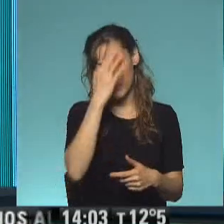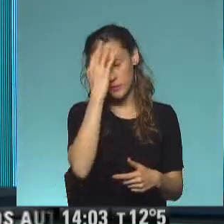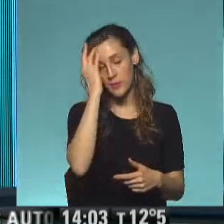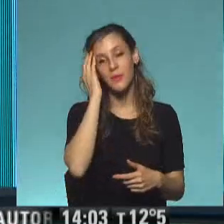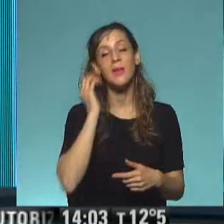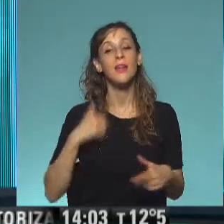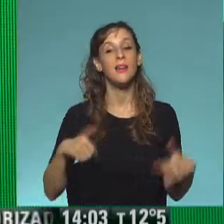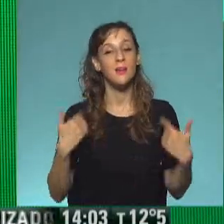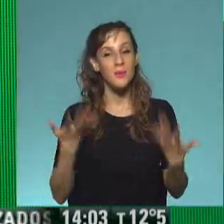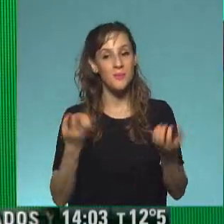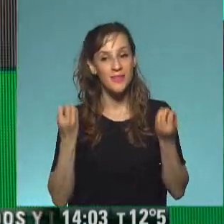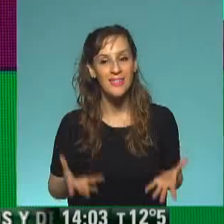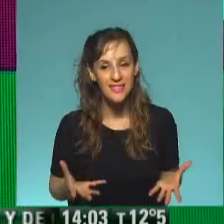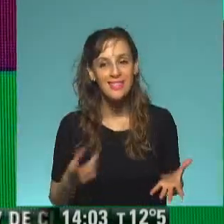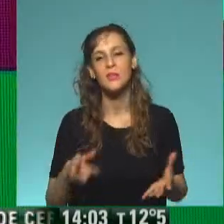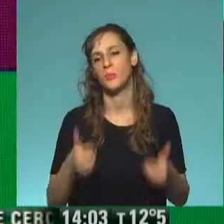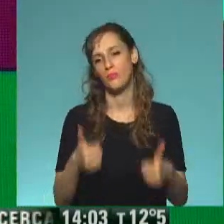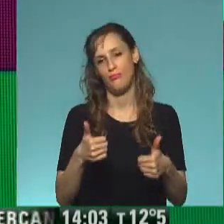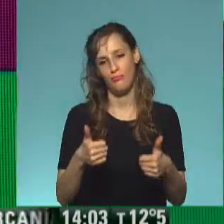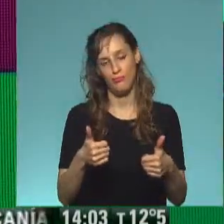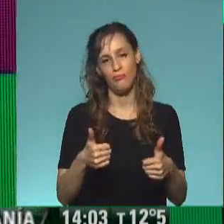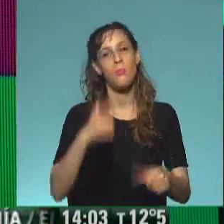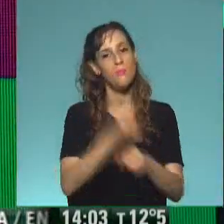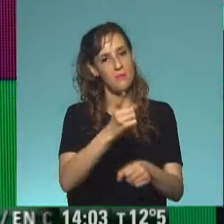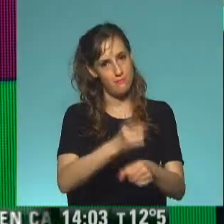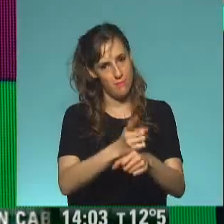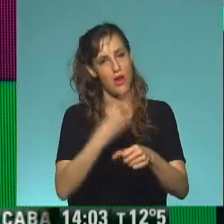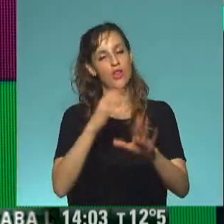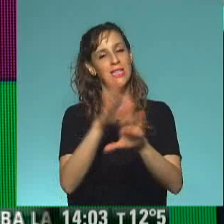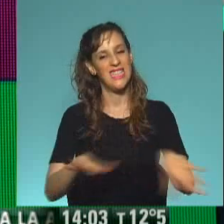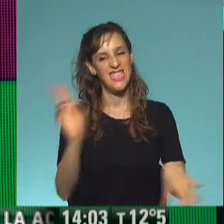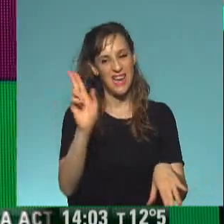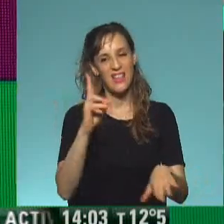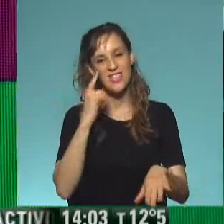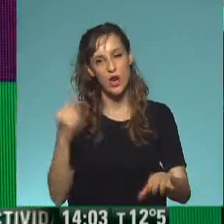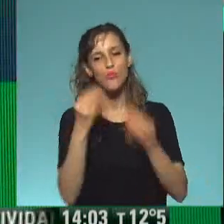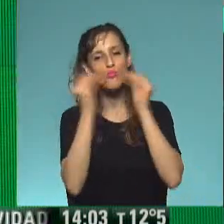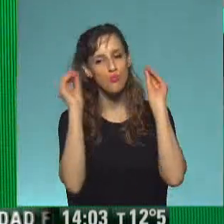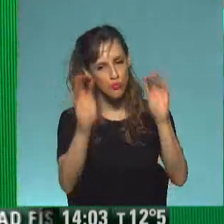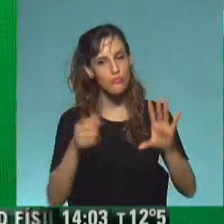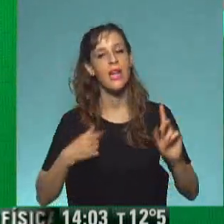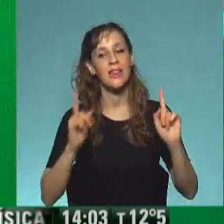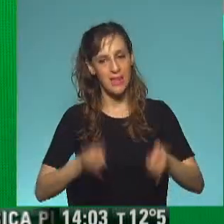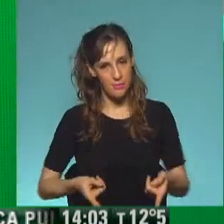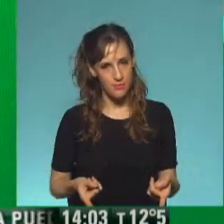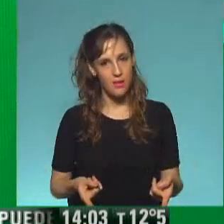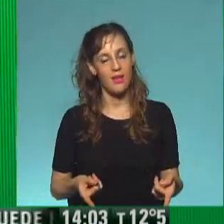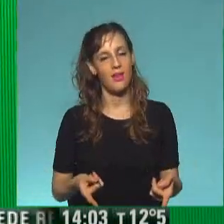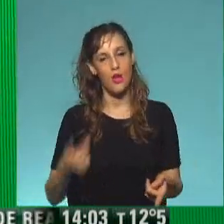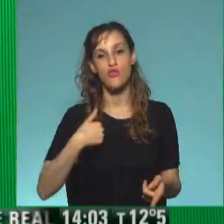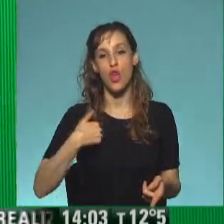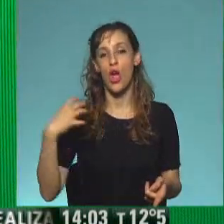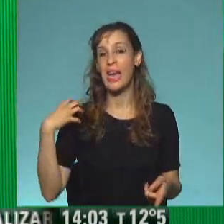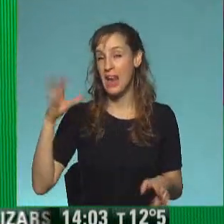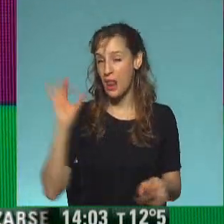Así que bueno, ¿cómo está Nuria, usted? Estoy muy bien, yo sola... Primero voy a saludar a los chicos y a las chicas de primero y sumarme ahí, escucha atrás de la... Yo estoy, en general estoy